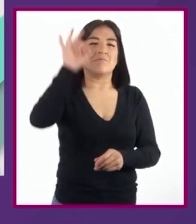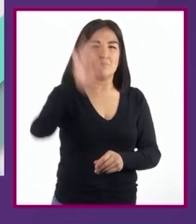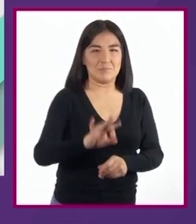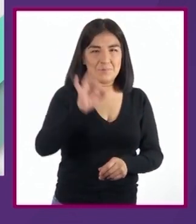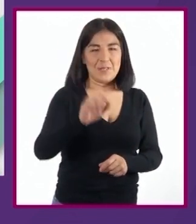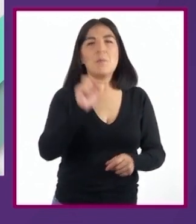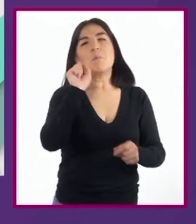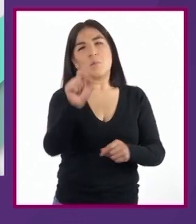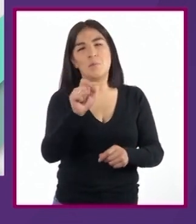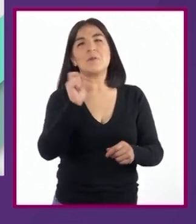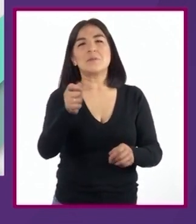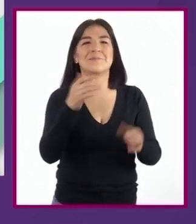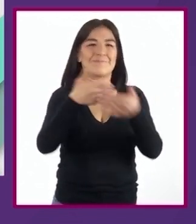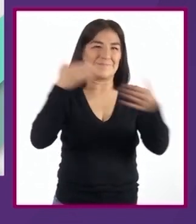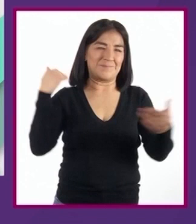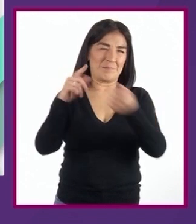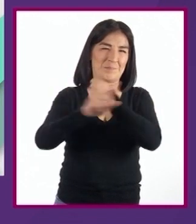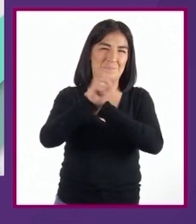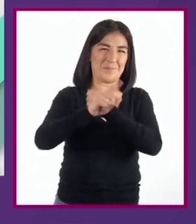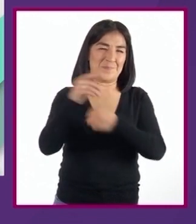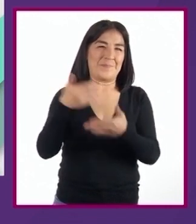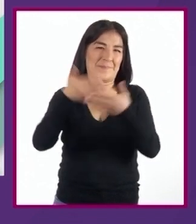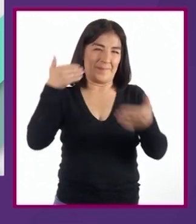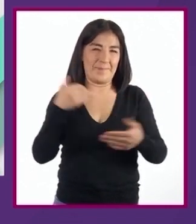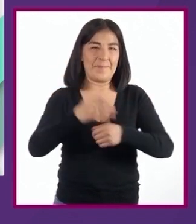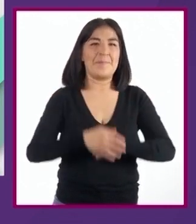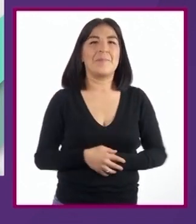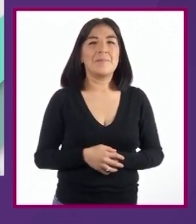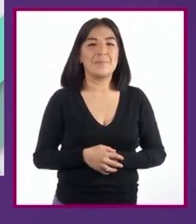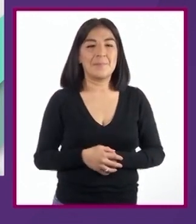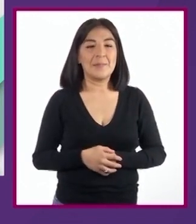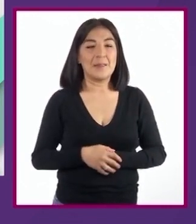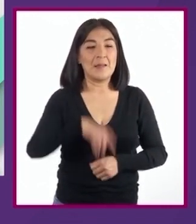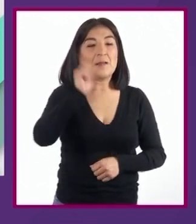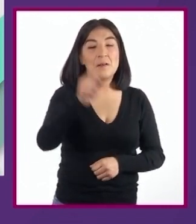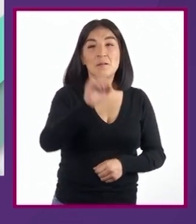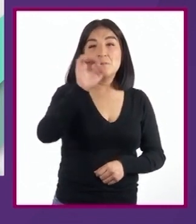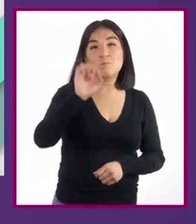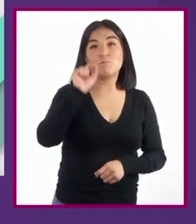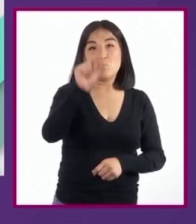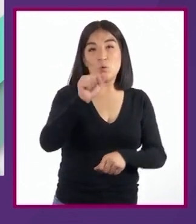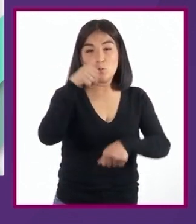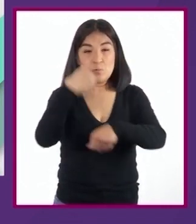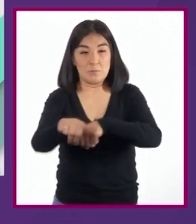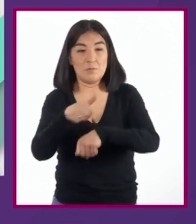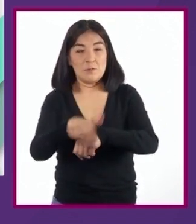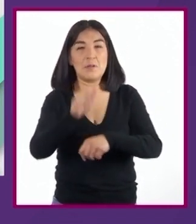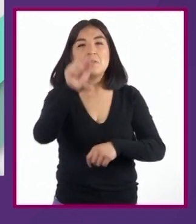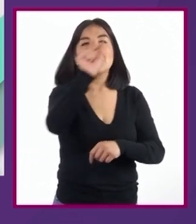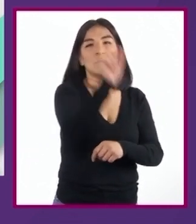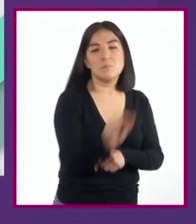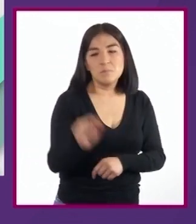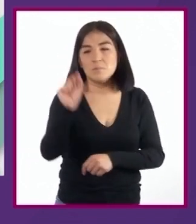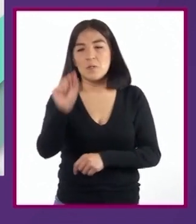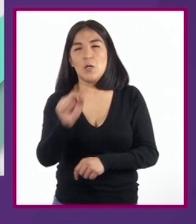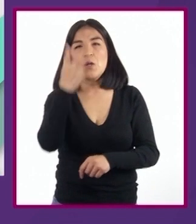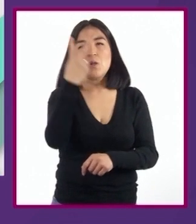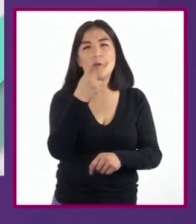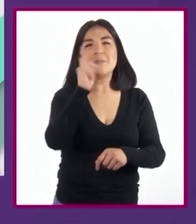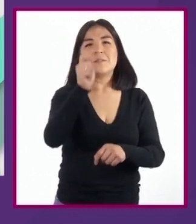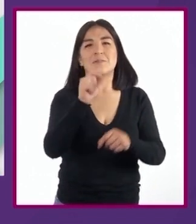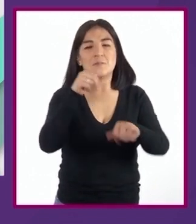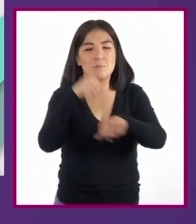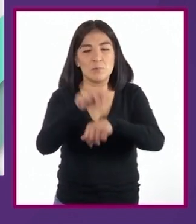en el problema anterior. En el caso de porcentaje a decimal, el punto decimal se recorre 2 lugares a